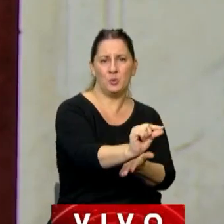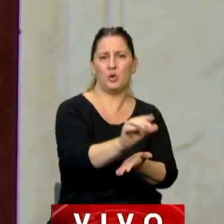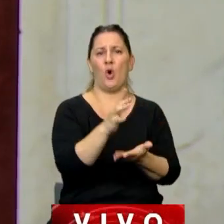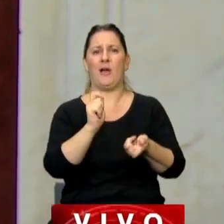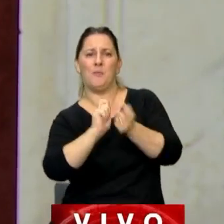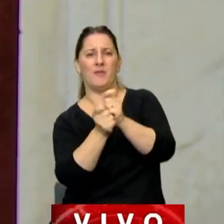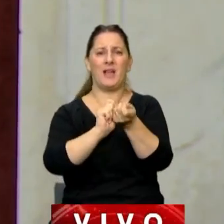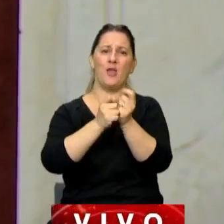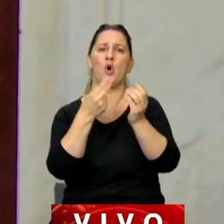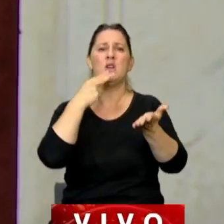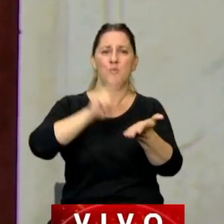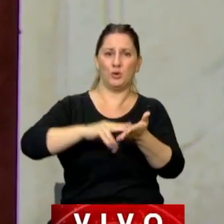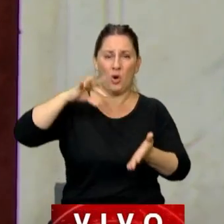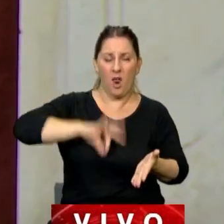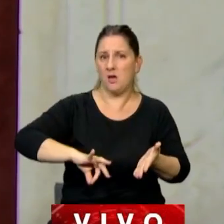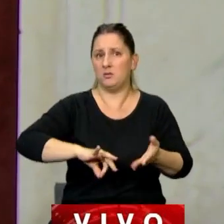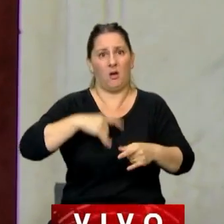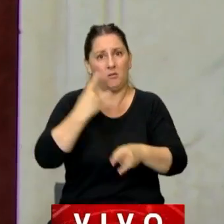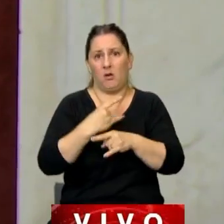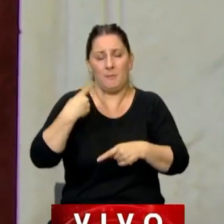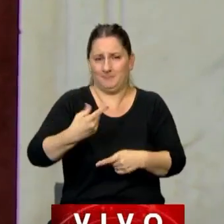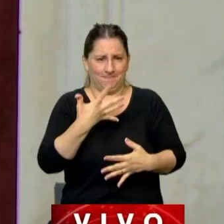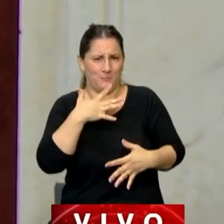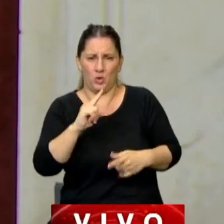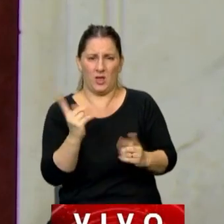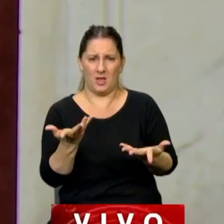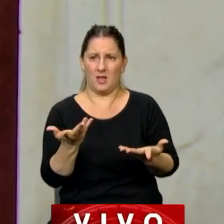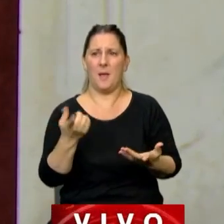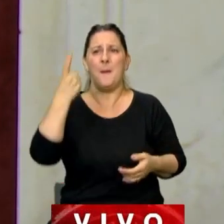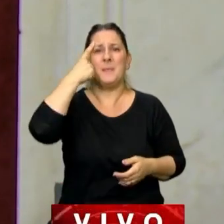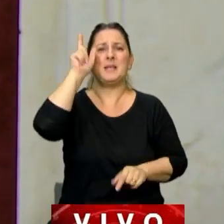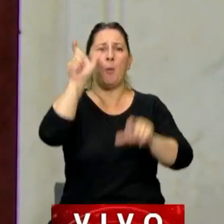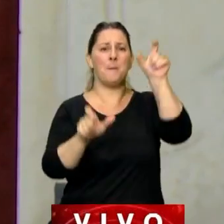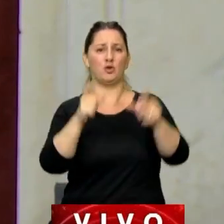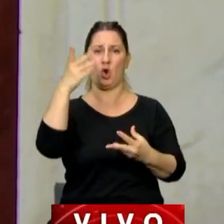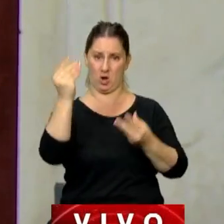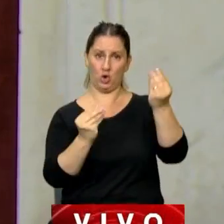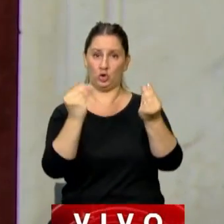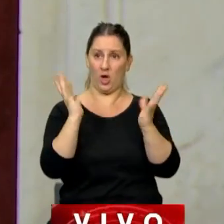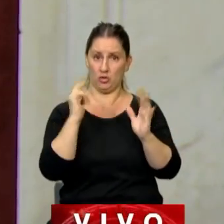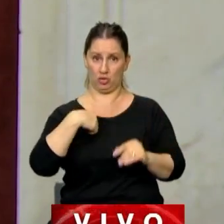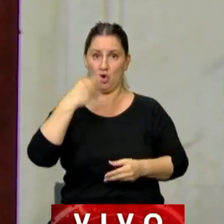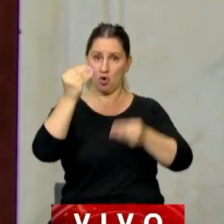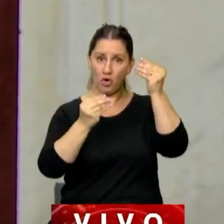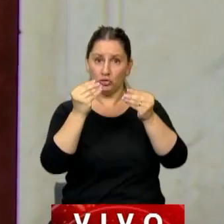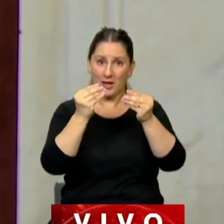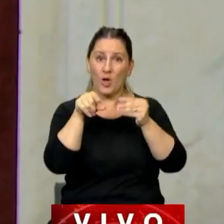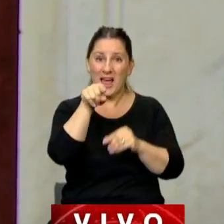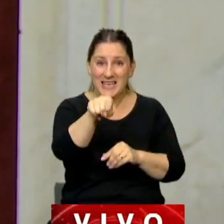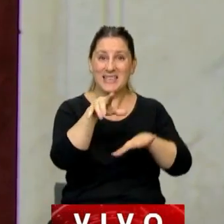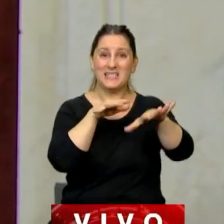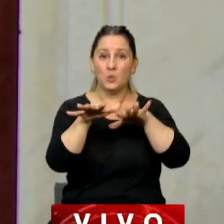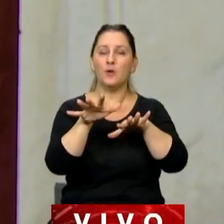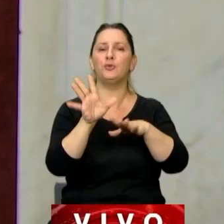impuesto a las ganancias, que se está transformando en algo prácticamente inentendible, pensemos que hay contadores, digo como contadora, que van a tener que aplicar esto